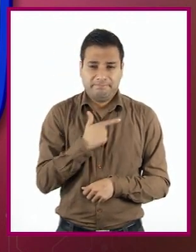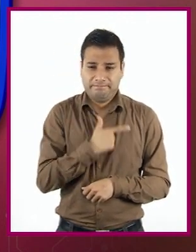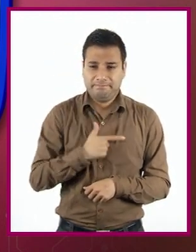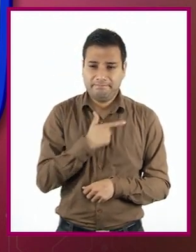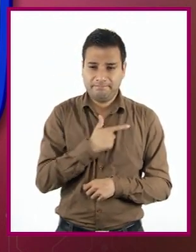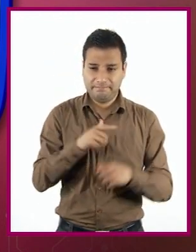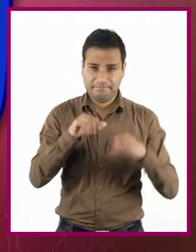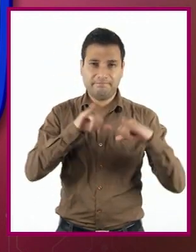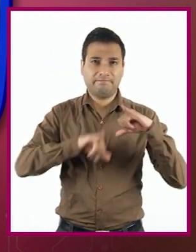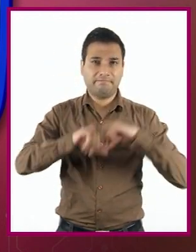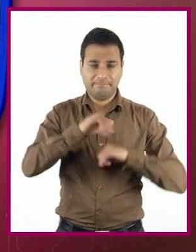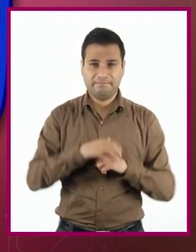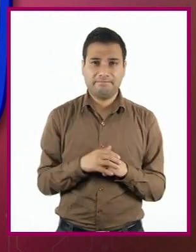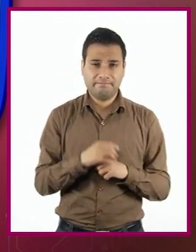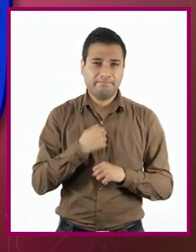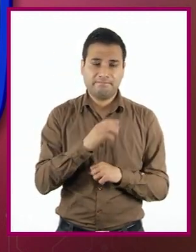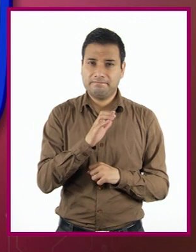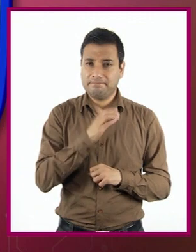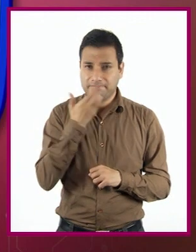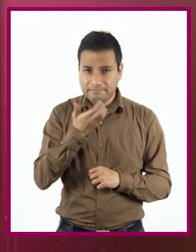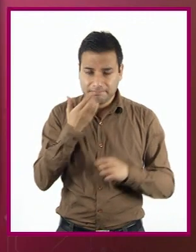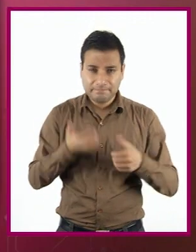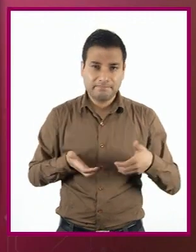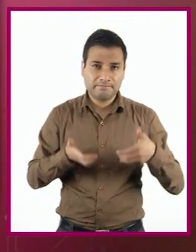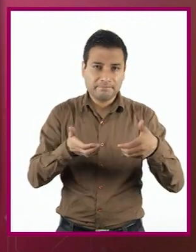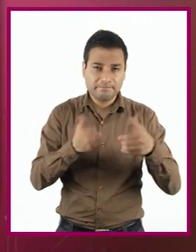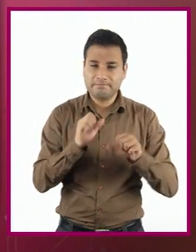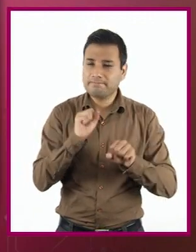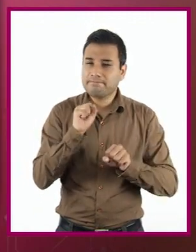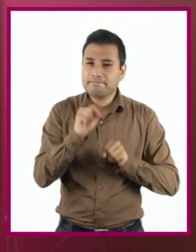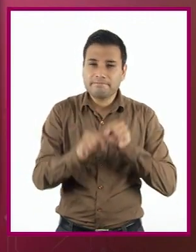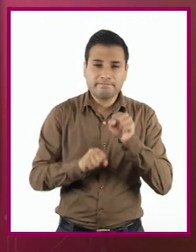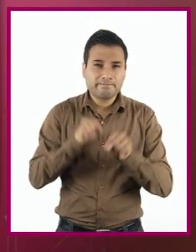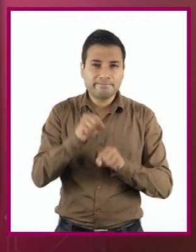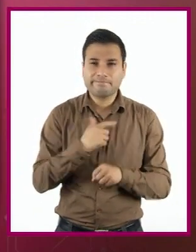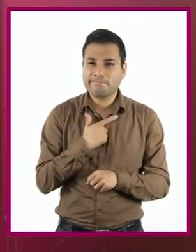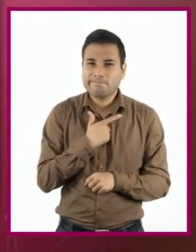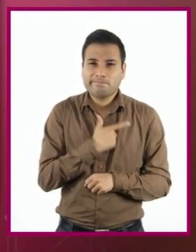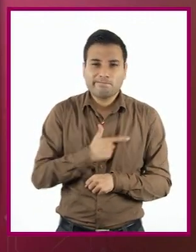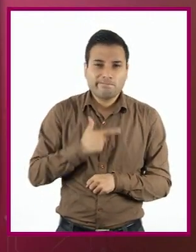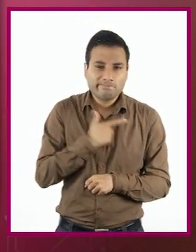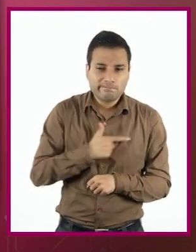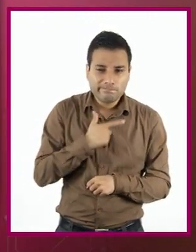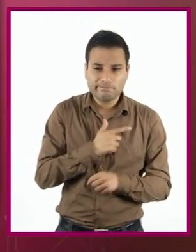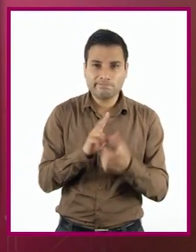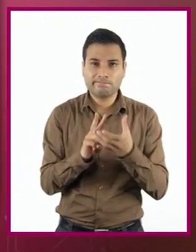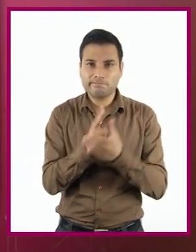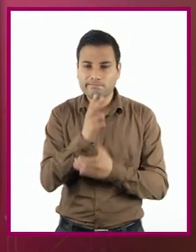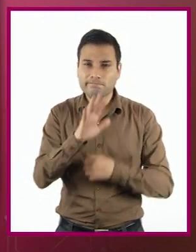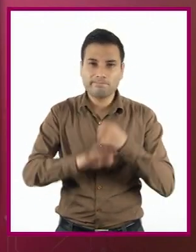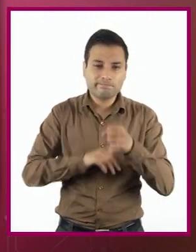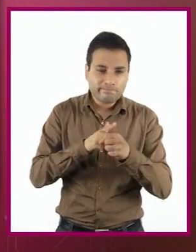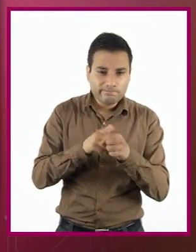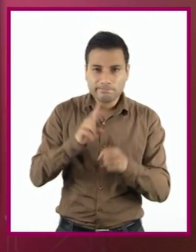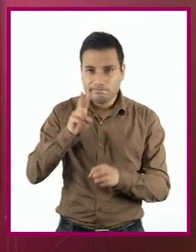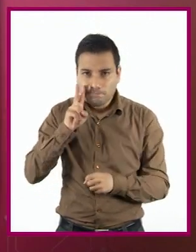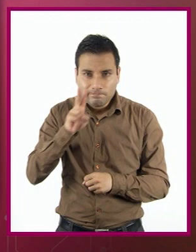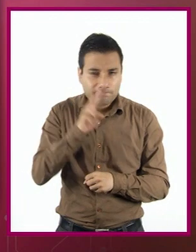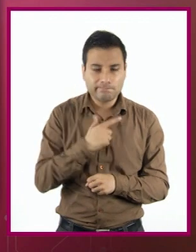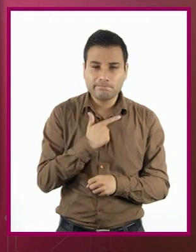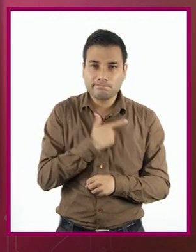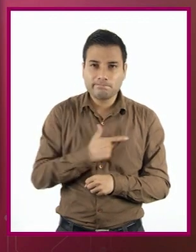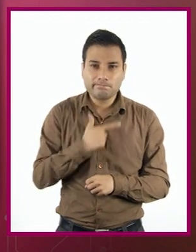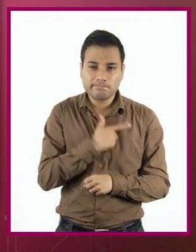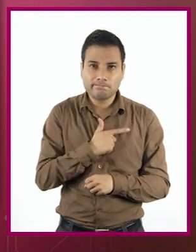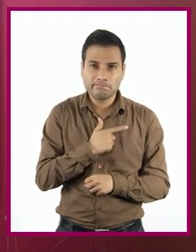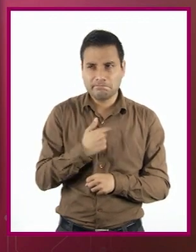intereses. Estábamos mucho tiempo en la calle, en la bicicleta, y pues me encantaba como ver las plantas y los animales. Entonces pasé por pensar